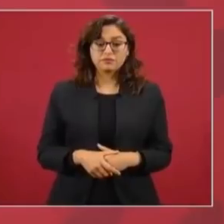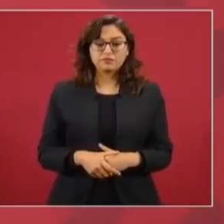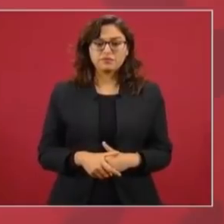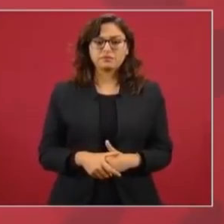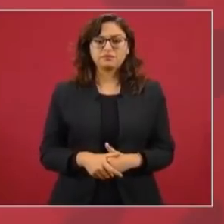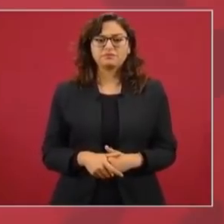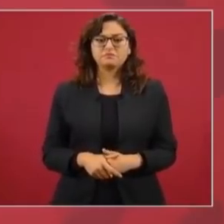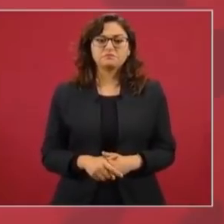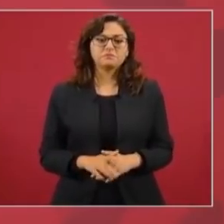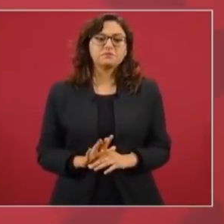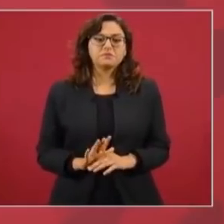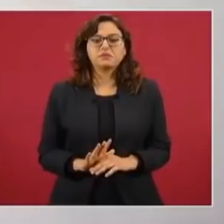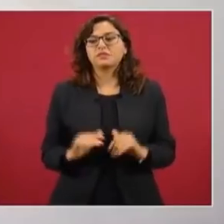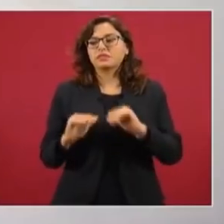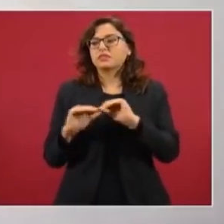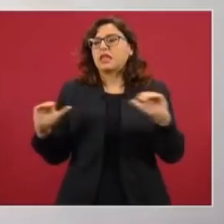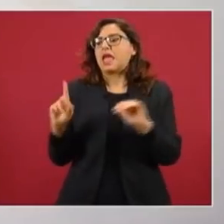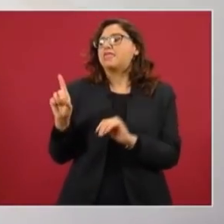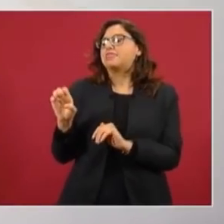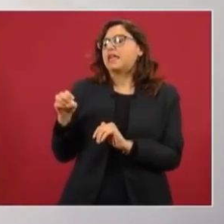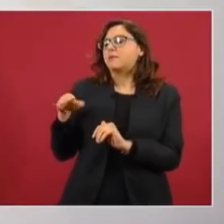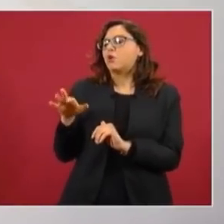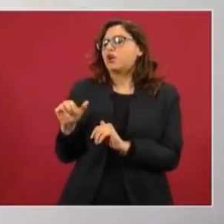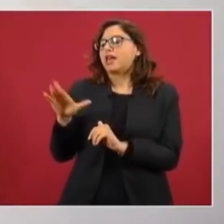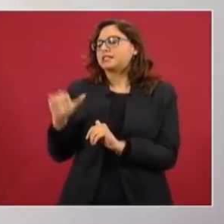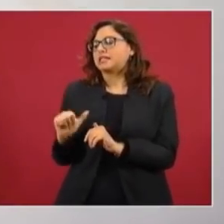muy de conveniencia, ¿no?